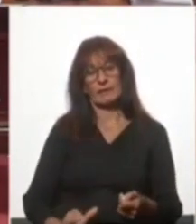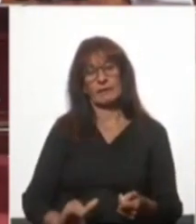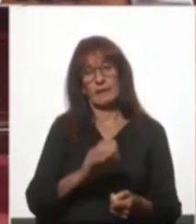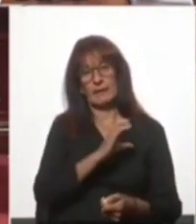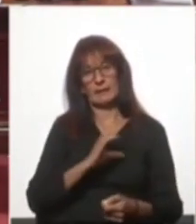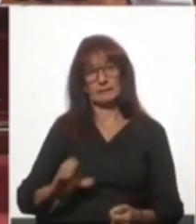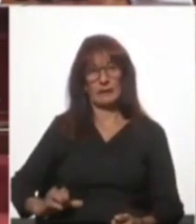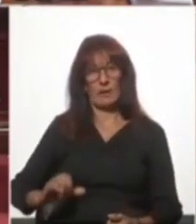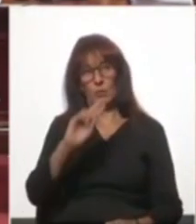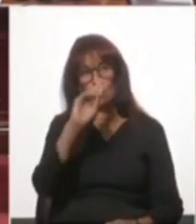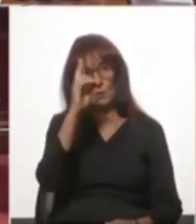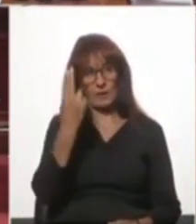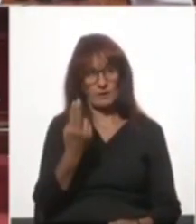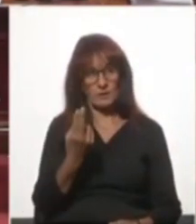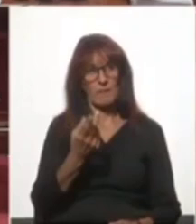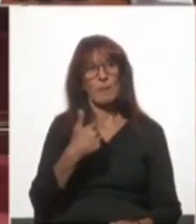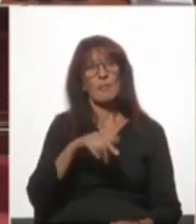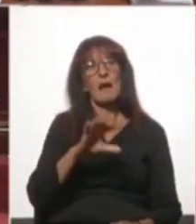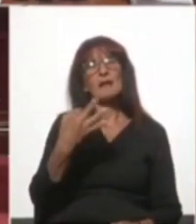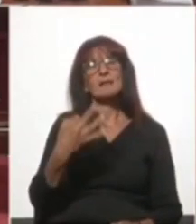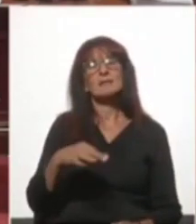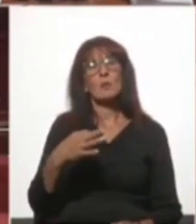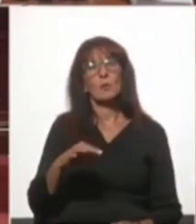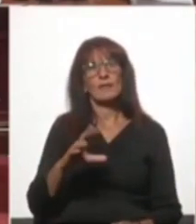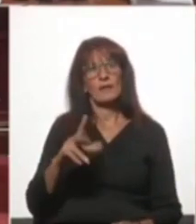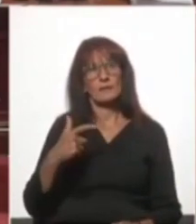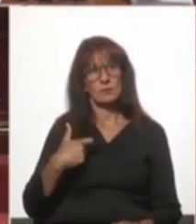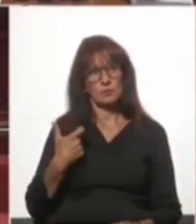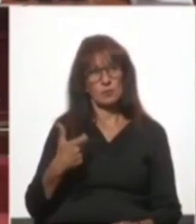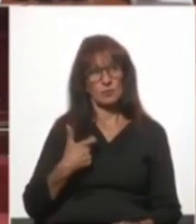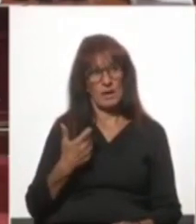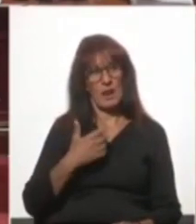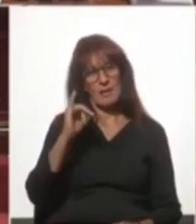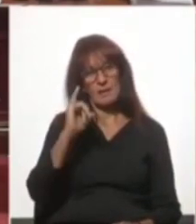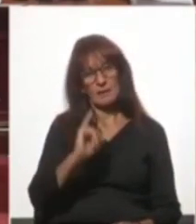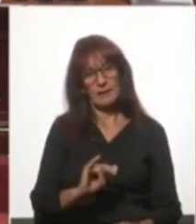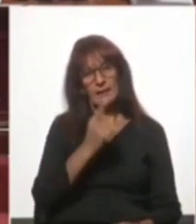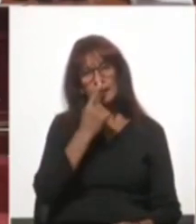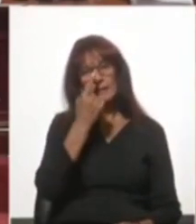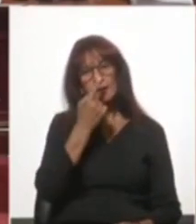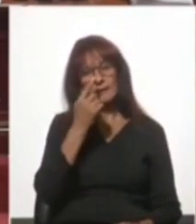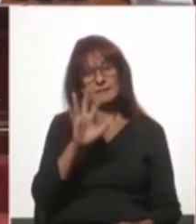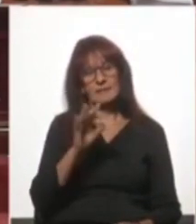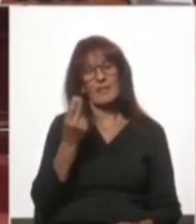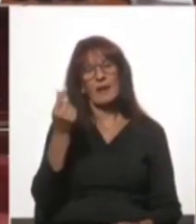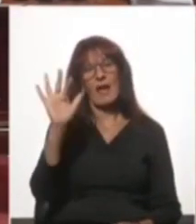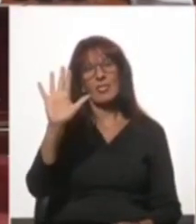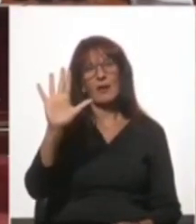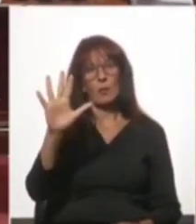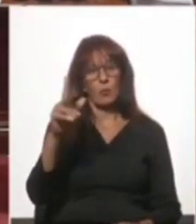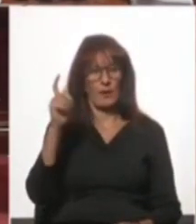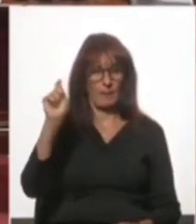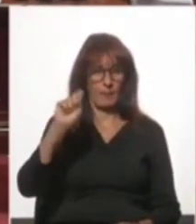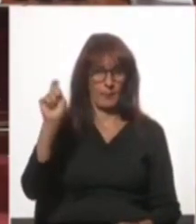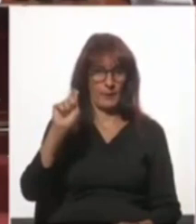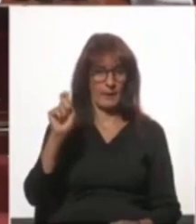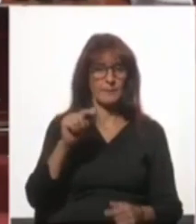como los referidos a la seguridad social y a los intereses de la deuda pública, los montos